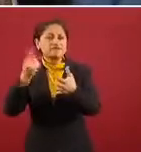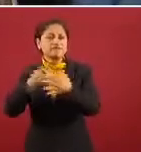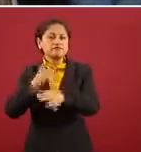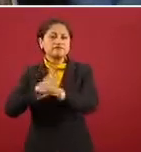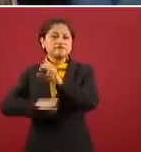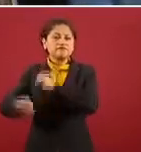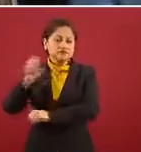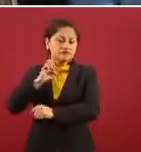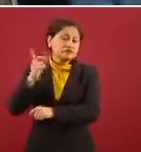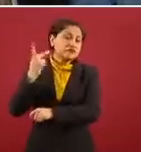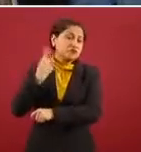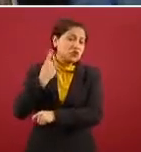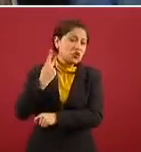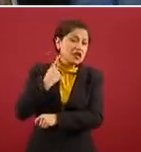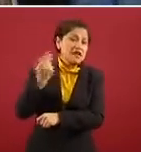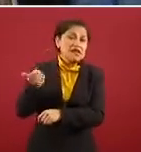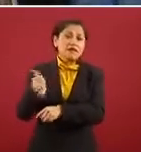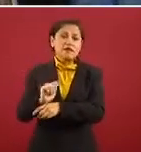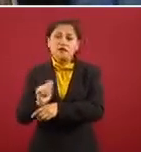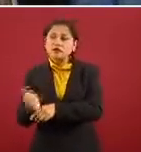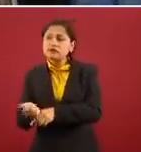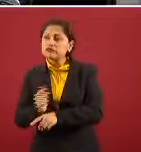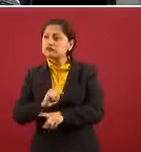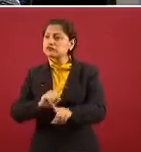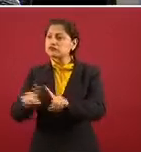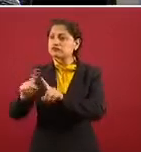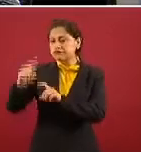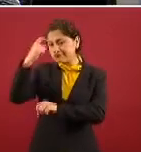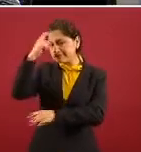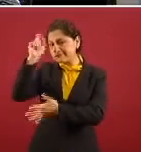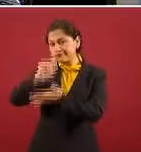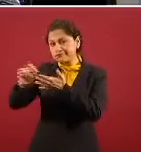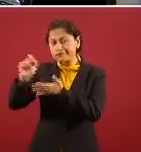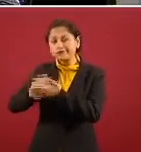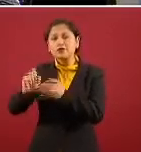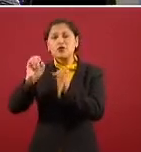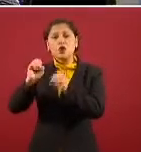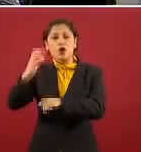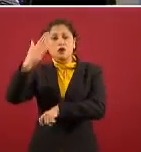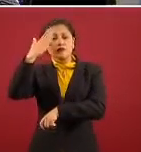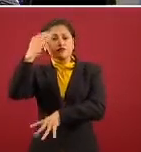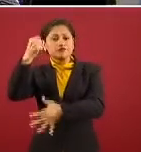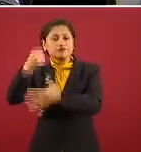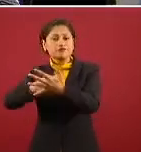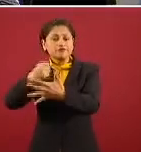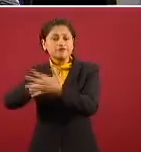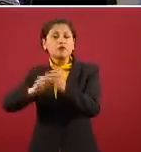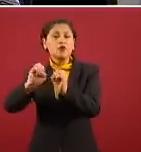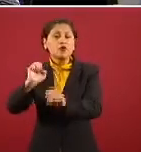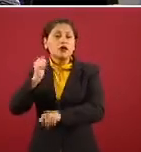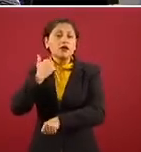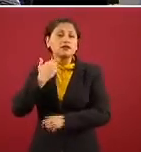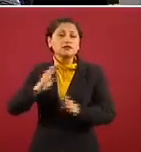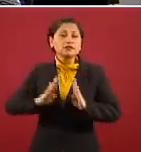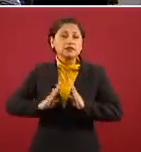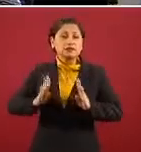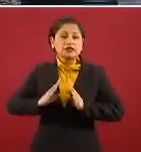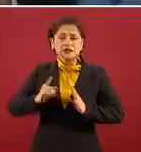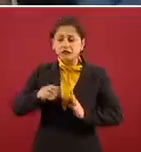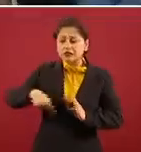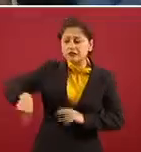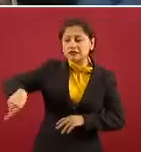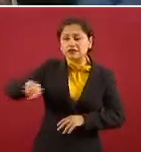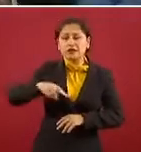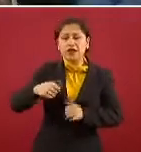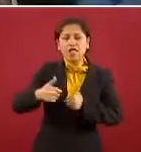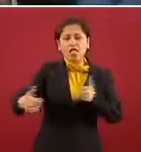los artistas, los intelectuales, los dirigentes sociales, exmilitares, cada quien jala para sus